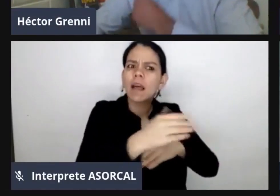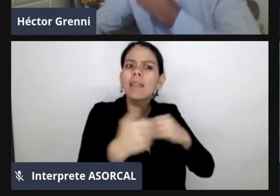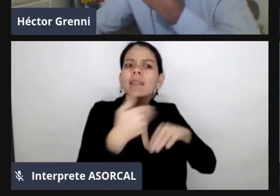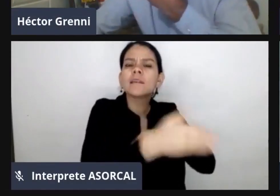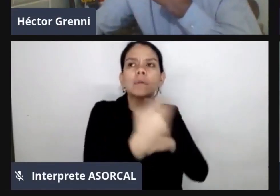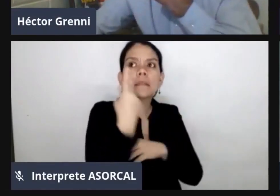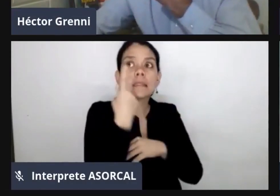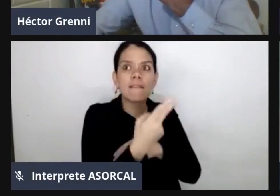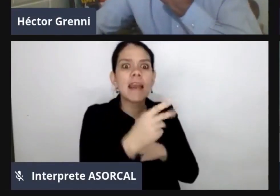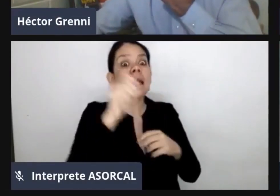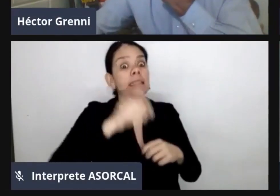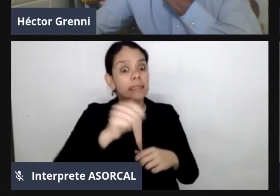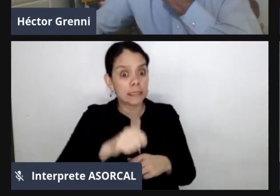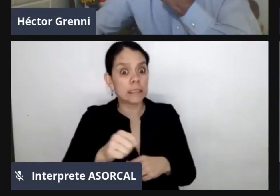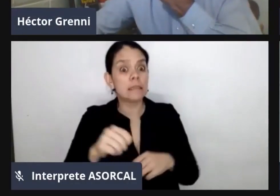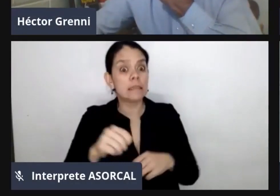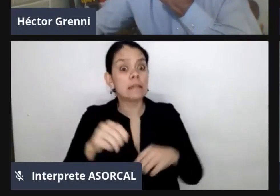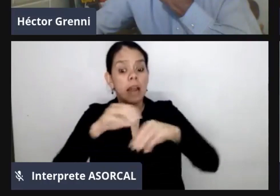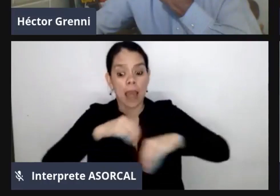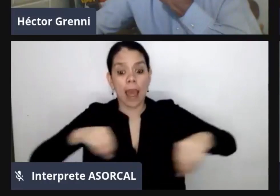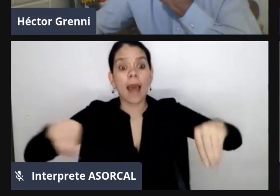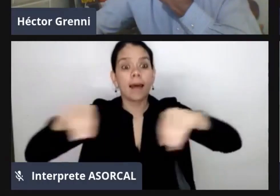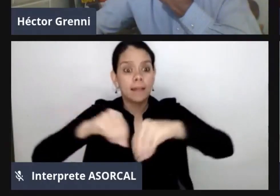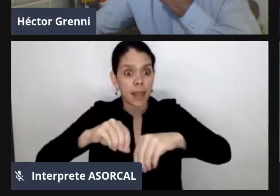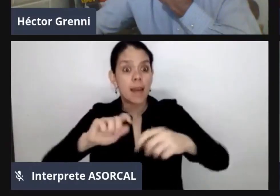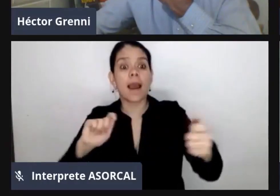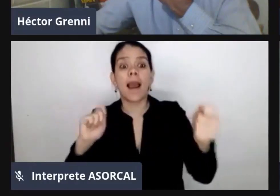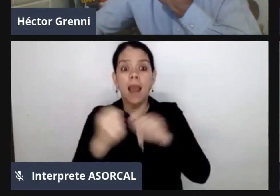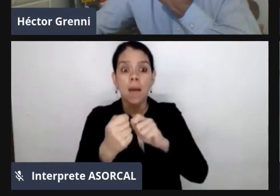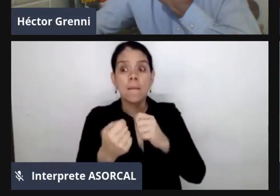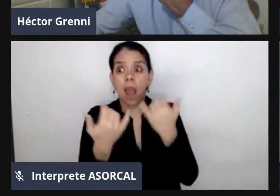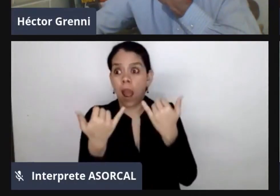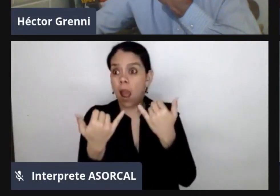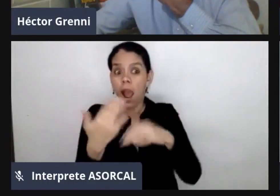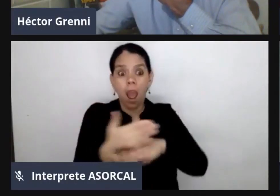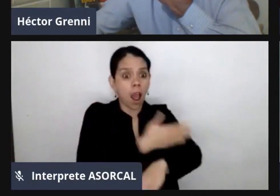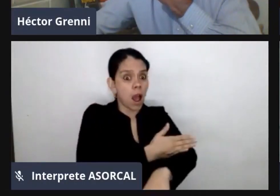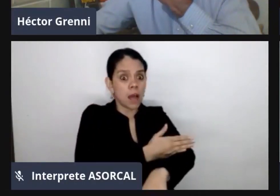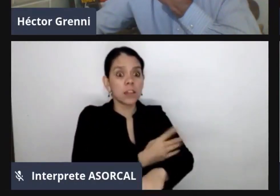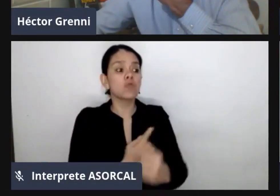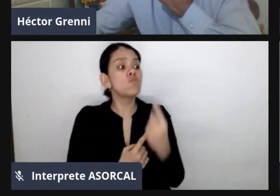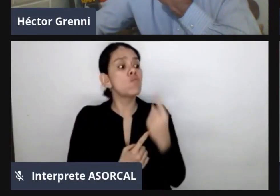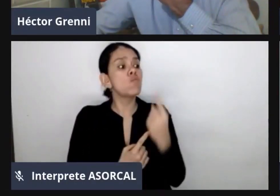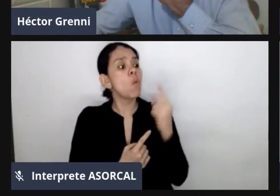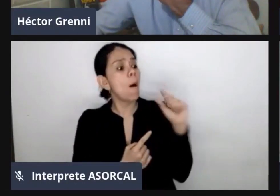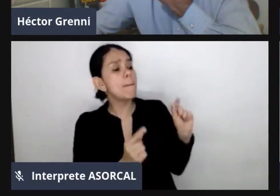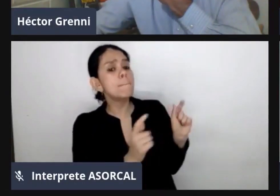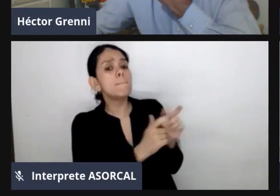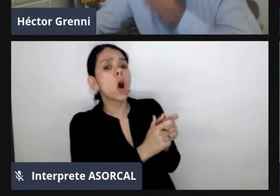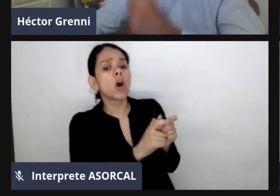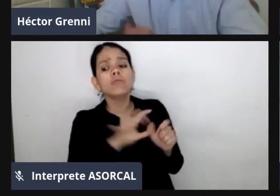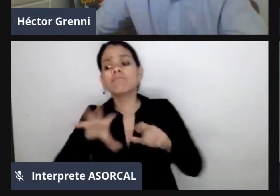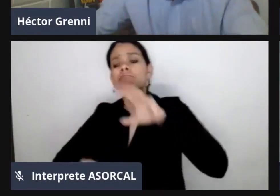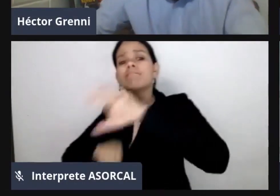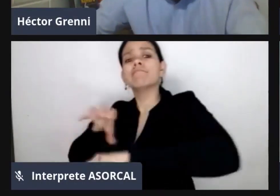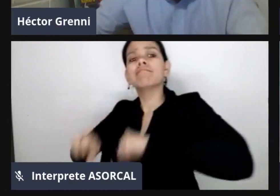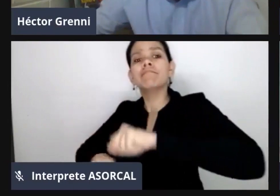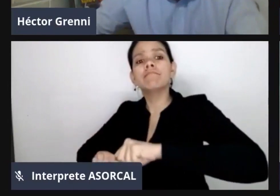¿se cambió en algo eso o siguió, digamos, esa misma situación existiendo después del acuerdo?